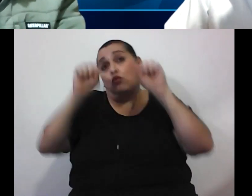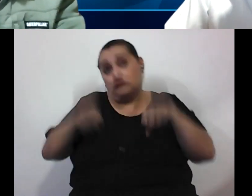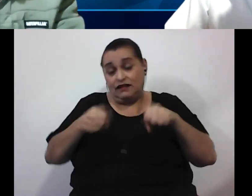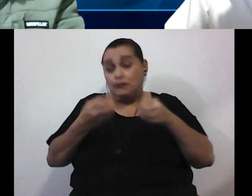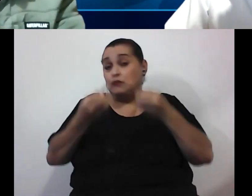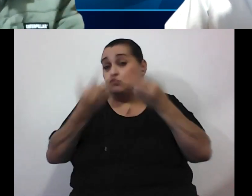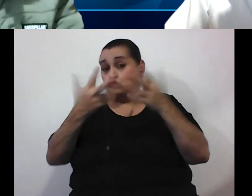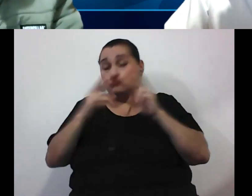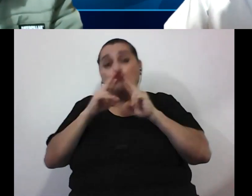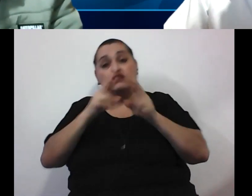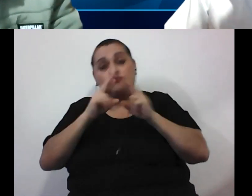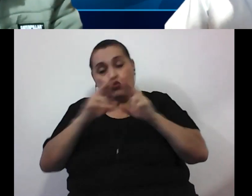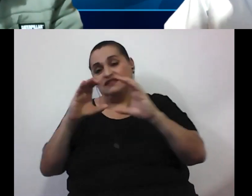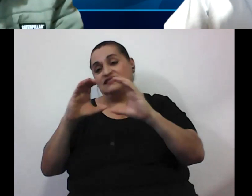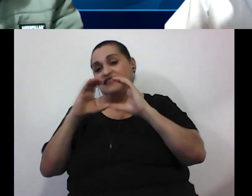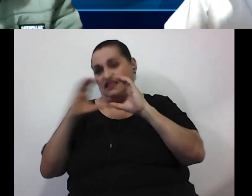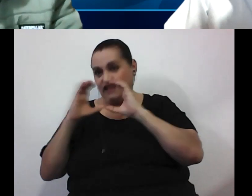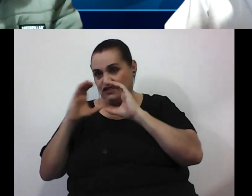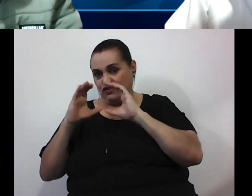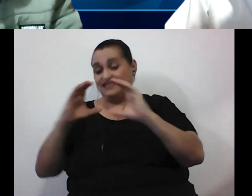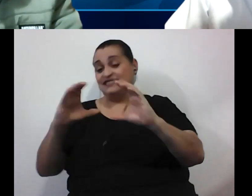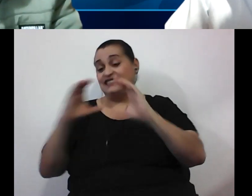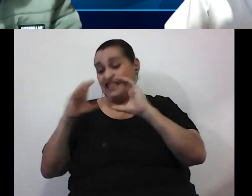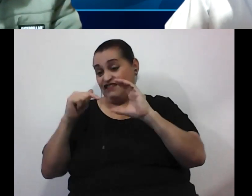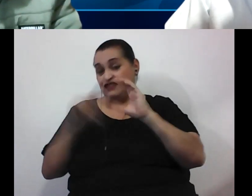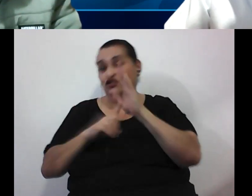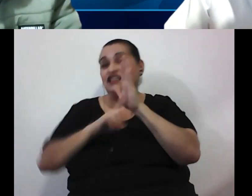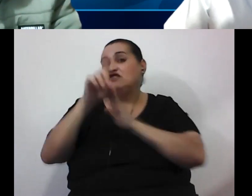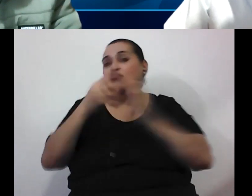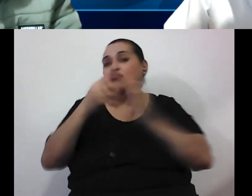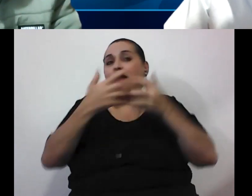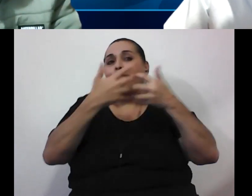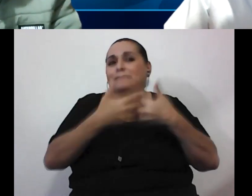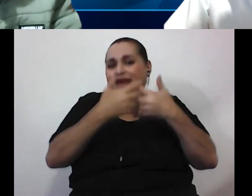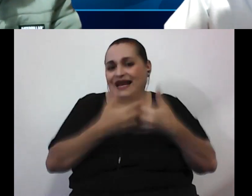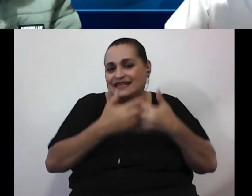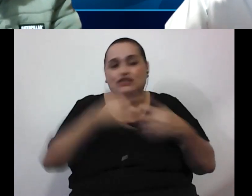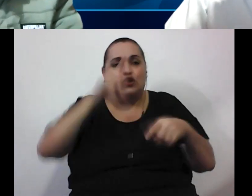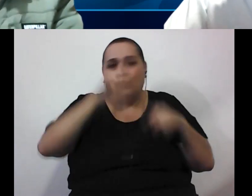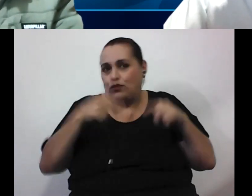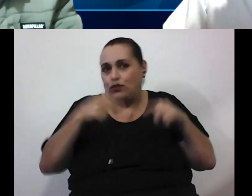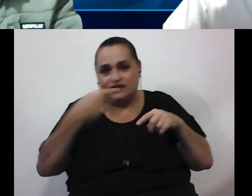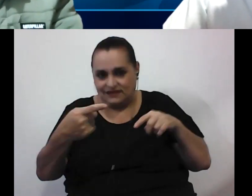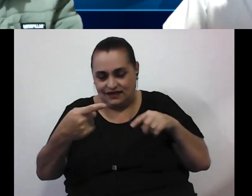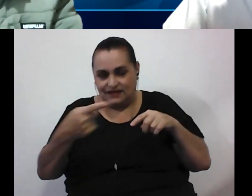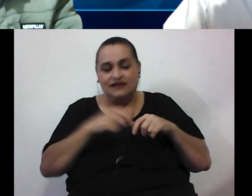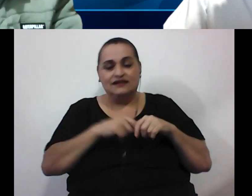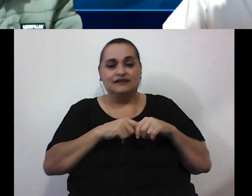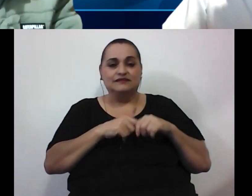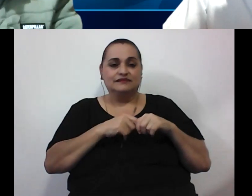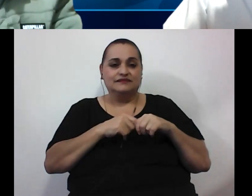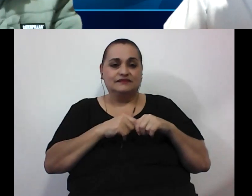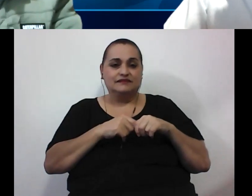responda a certificaciones, y esas certificaciones las desarrollan empresas que no podemos mencionar. eh,